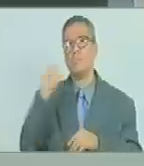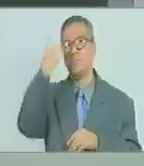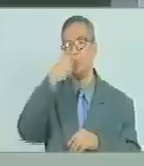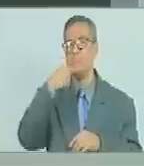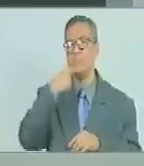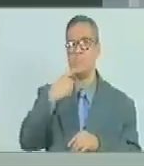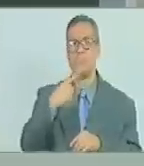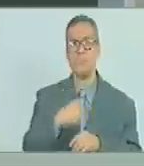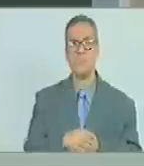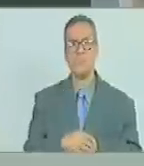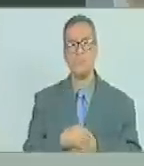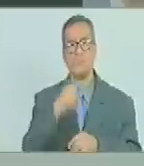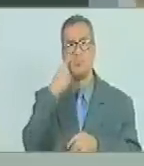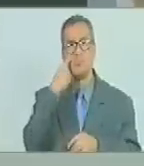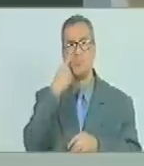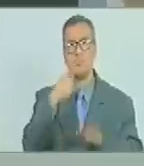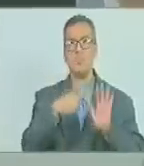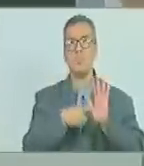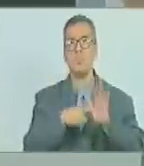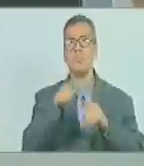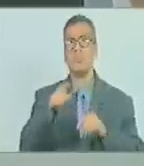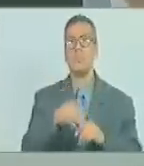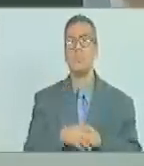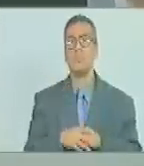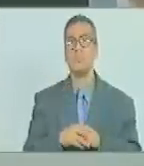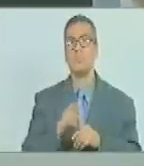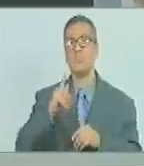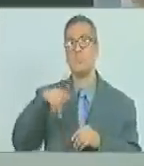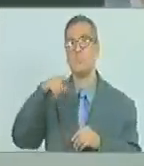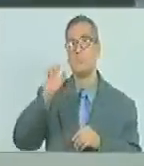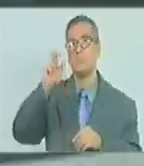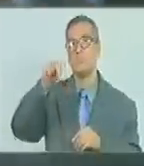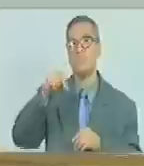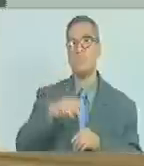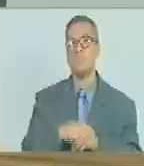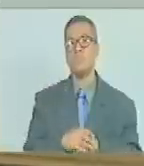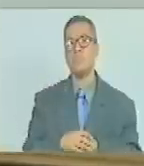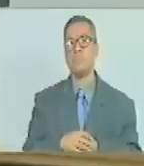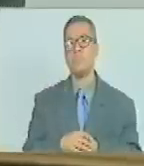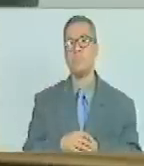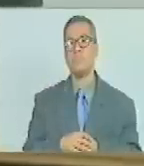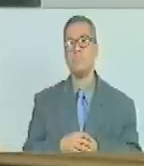Quédate con quien te mira como David Smolansky mira a Mike Pence.